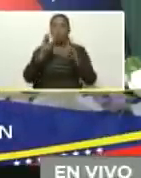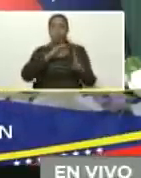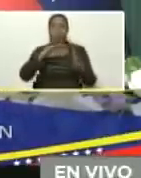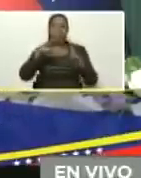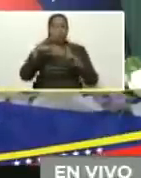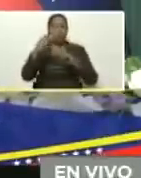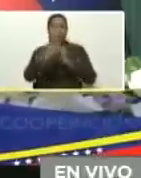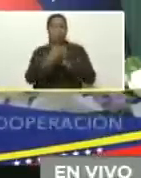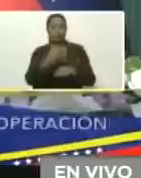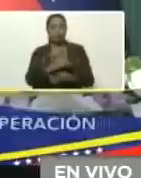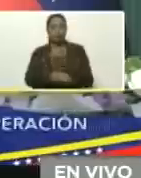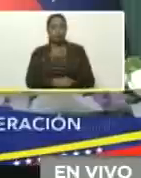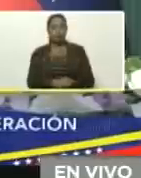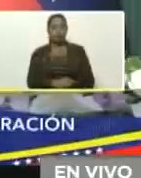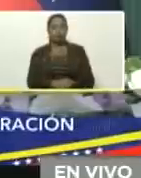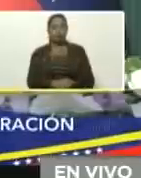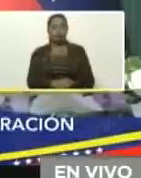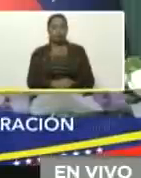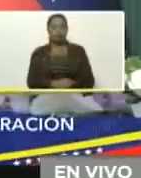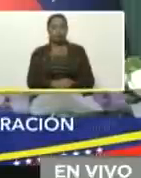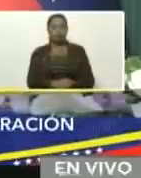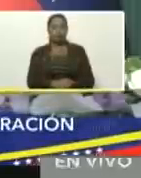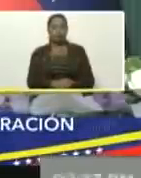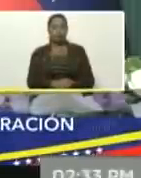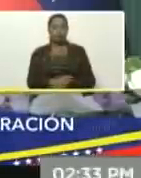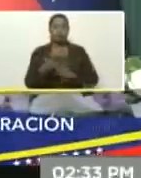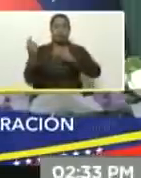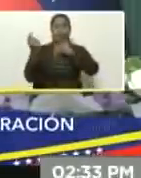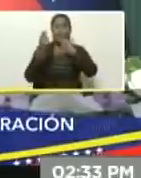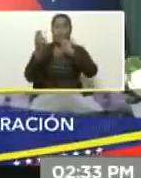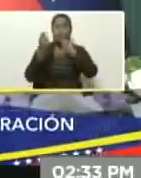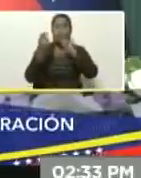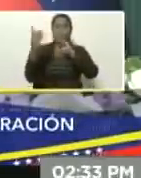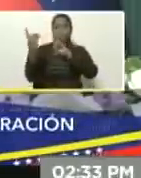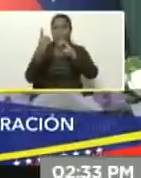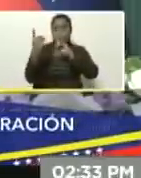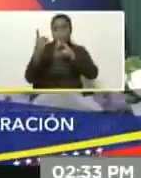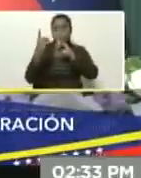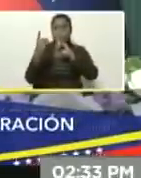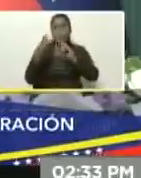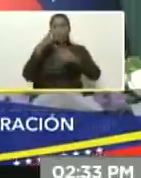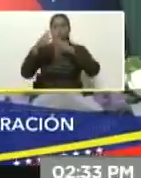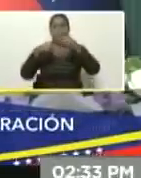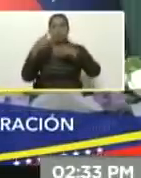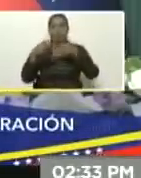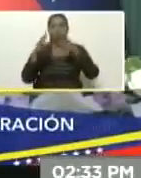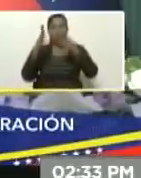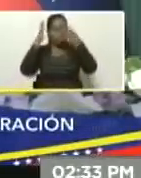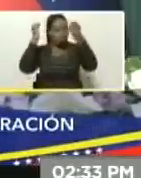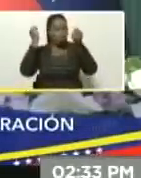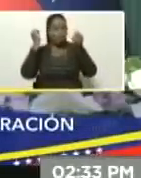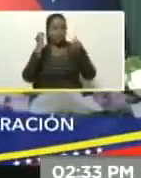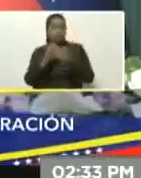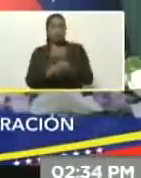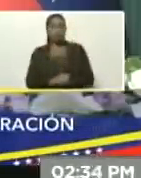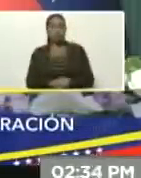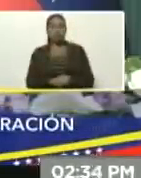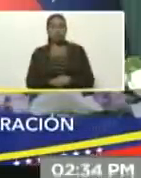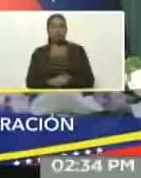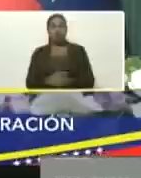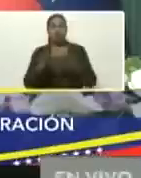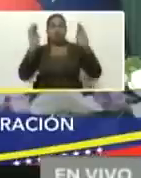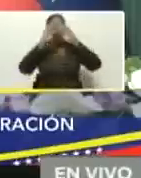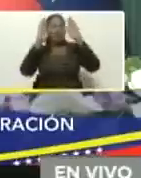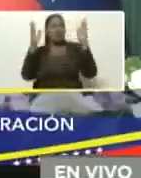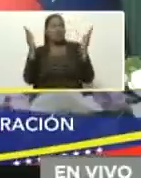intercultural, de ese diálogo político y diplomático. Así que en la geopolítica